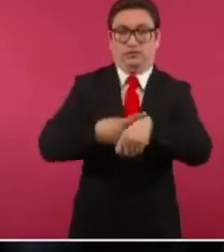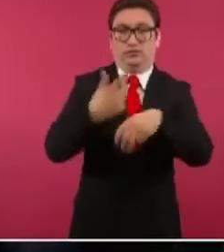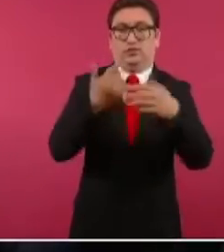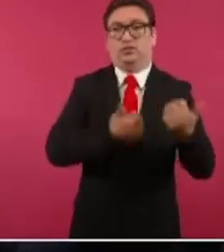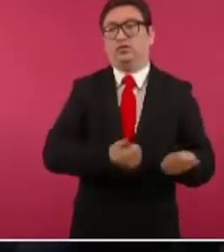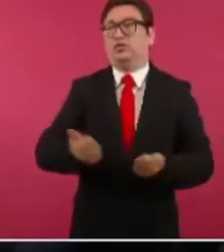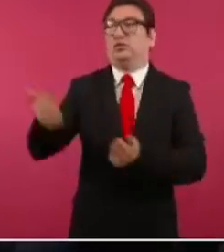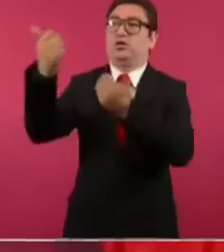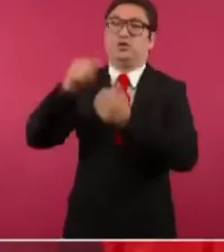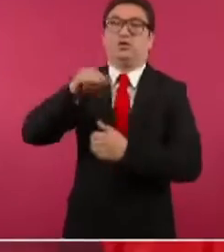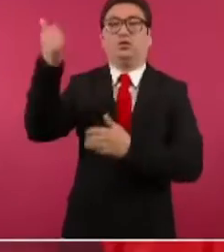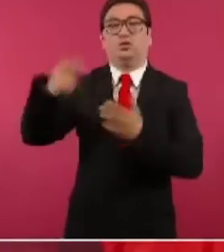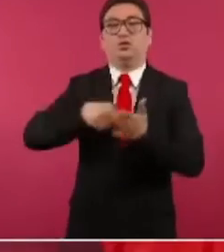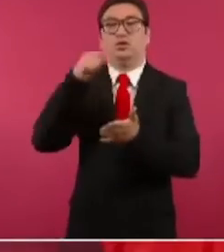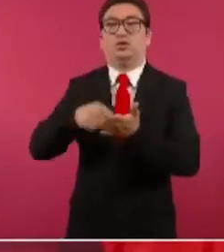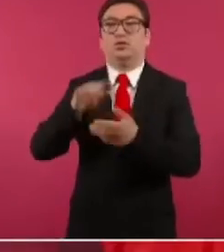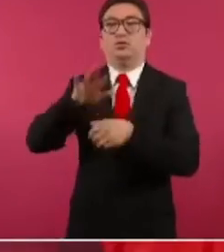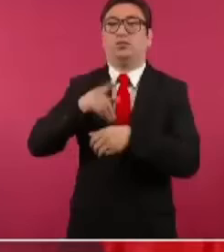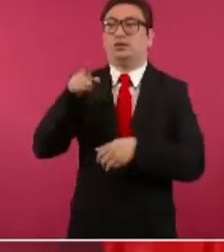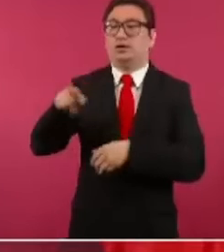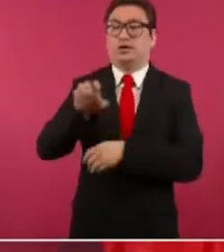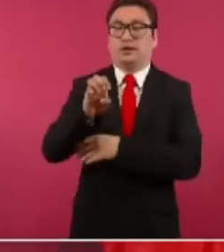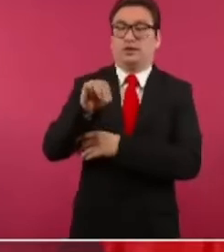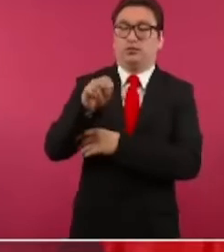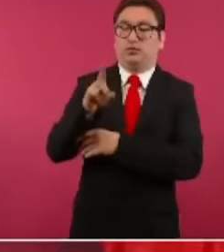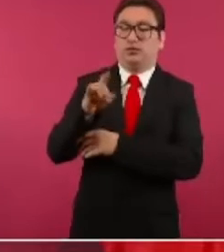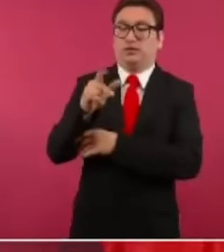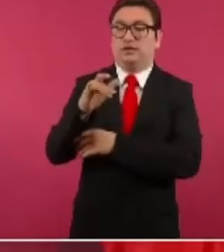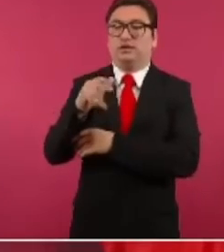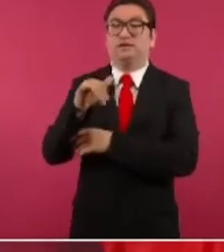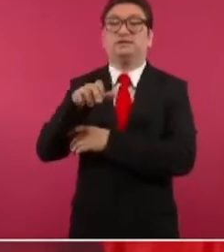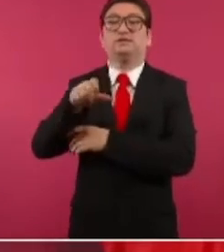hemodiálisis, porque no hay